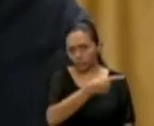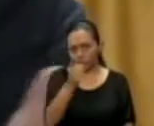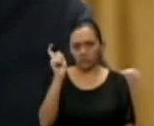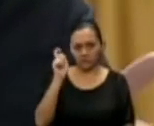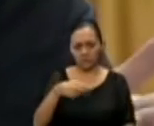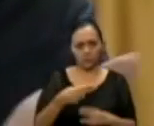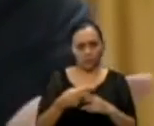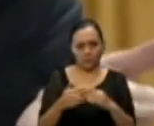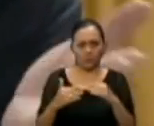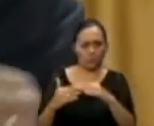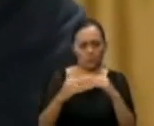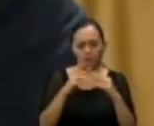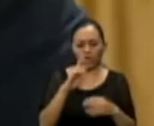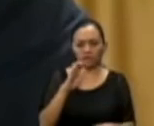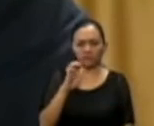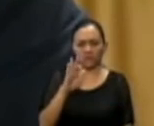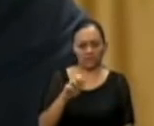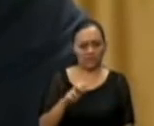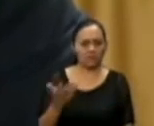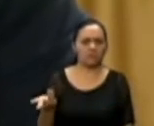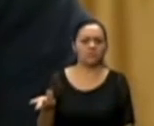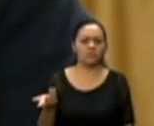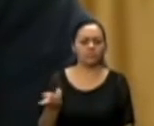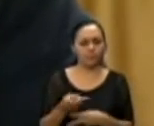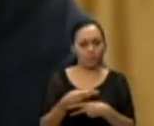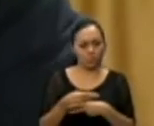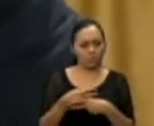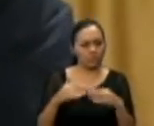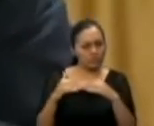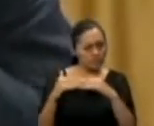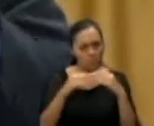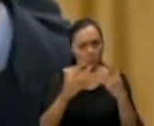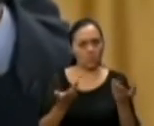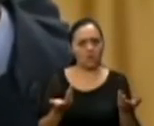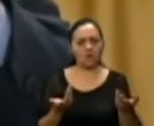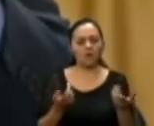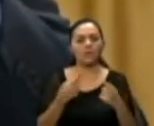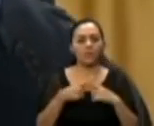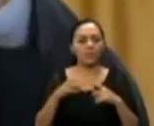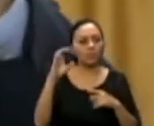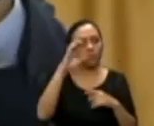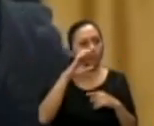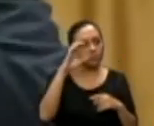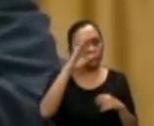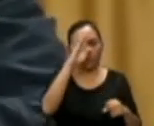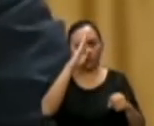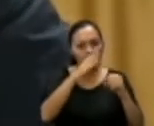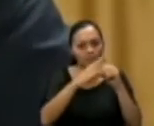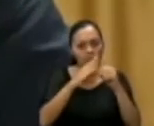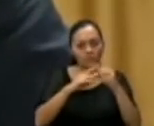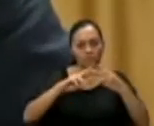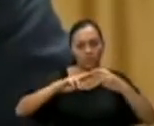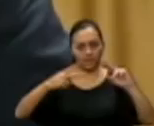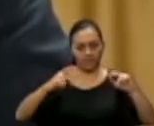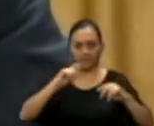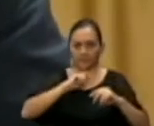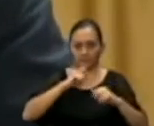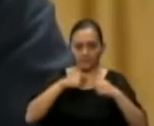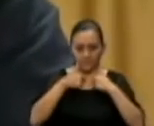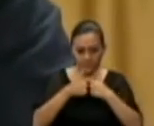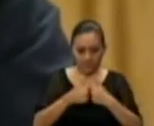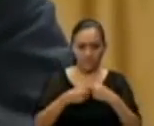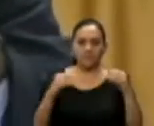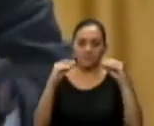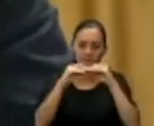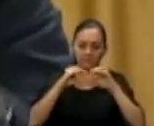pero tiene sentido que tengan otro ganado y la improductividad de buscar la mejor genética para el ganado y de igual forma la mejor